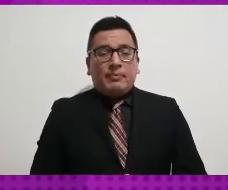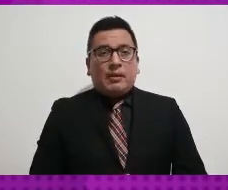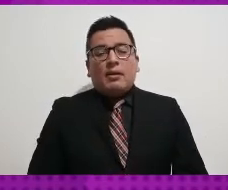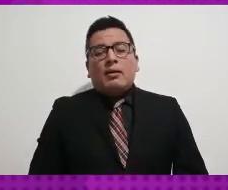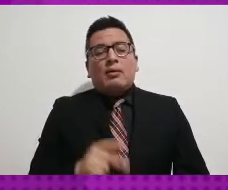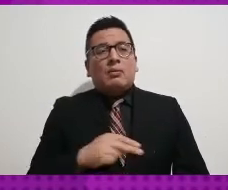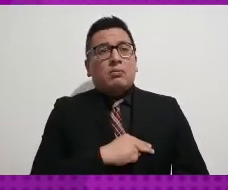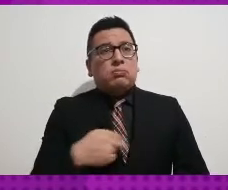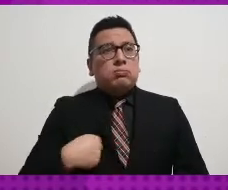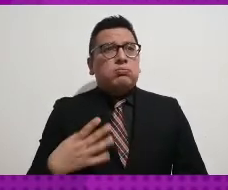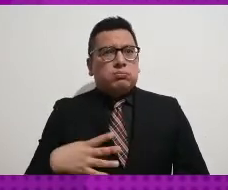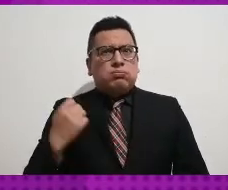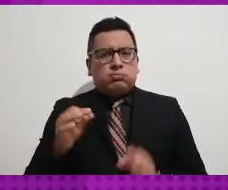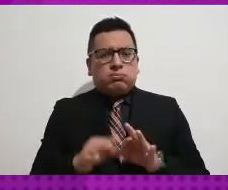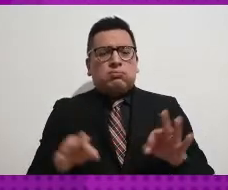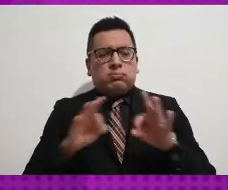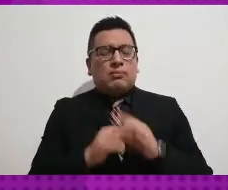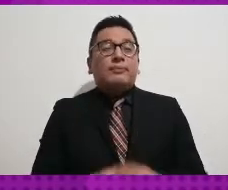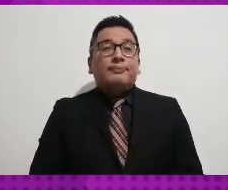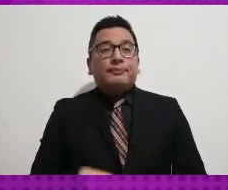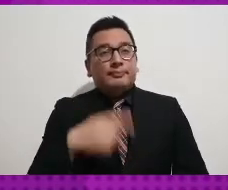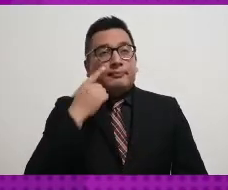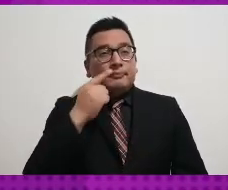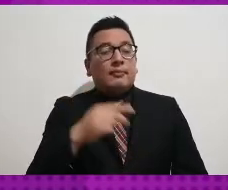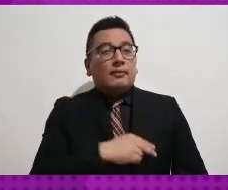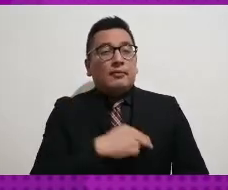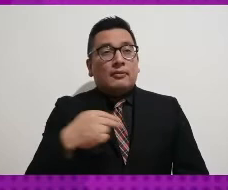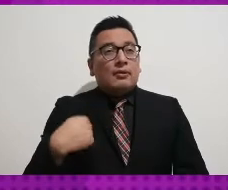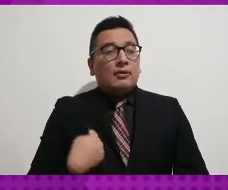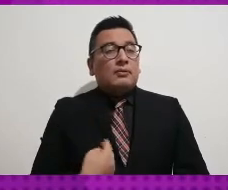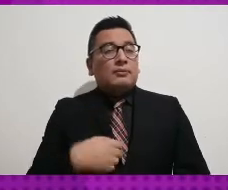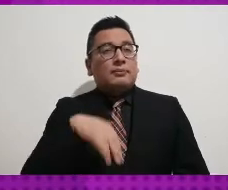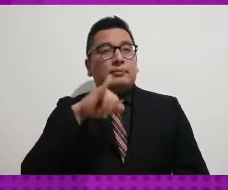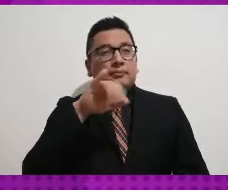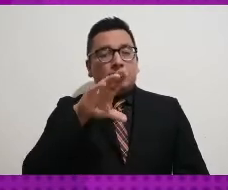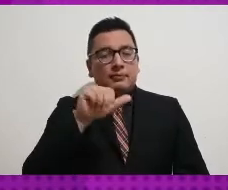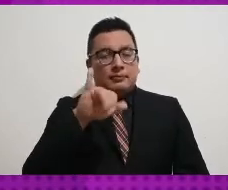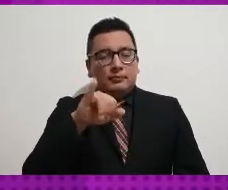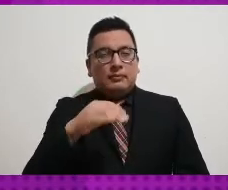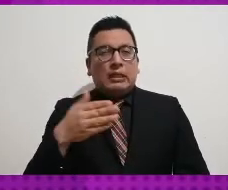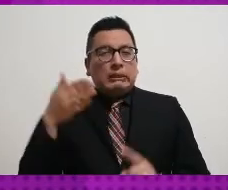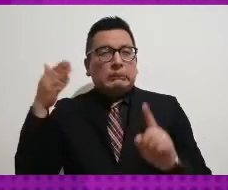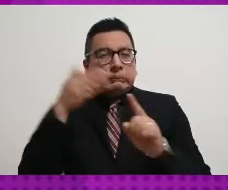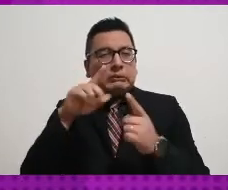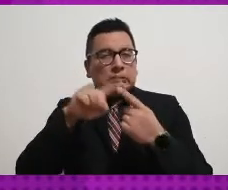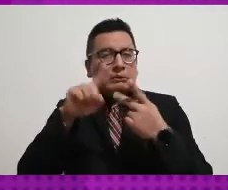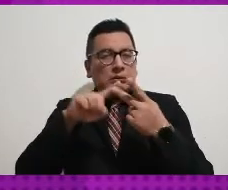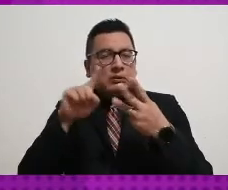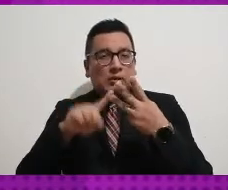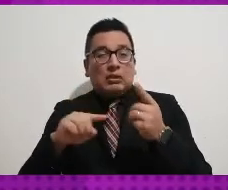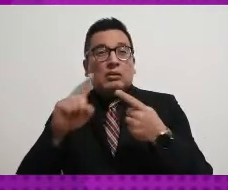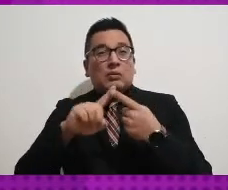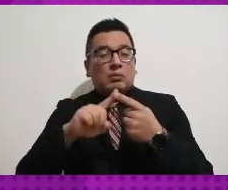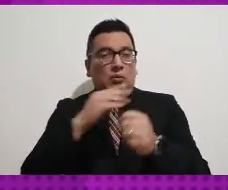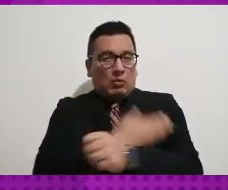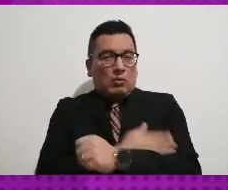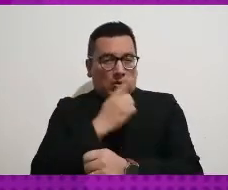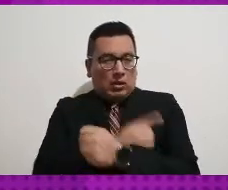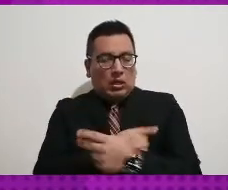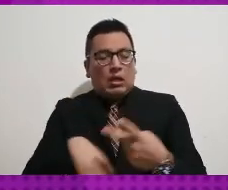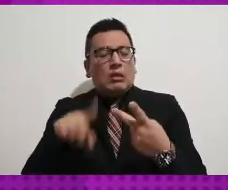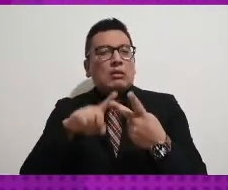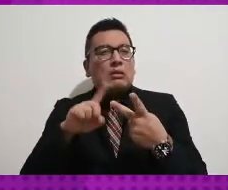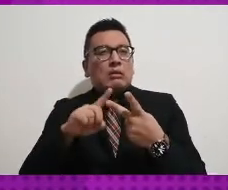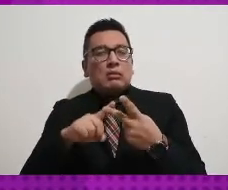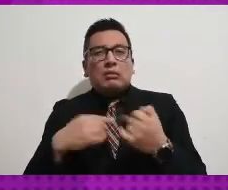el ICAI, como regularmente se conoce, tiene 3 materias rectoras: la transparencia, el acceso a la información y